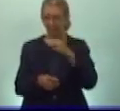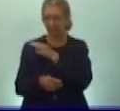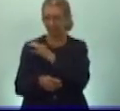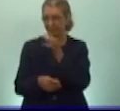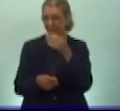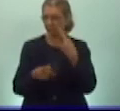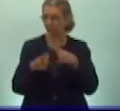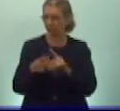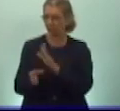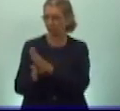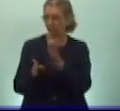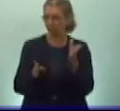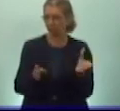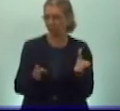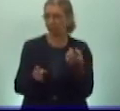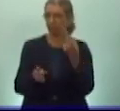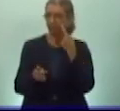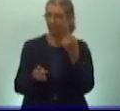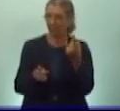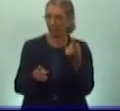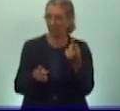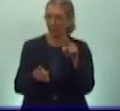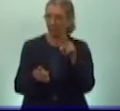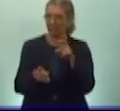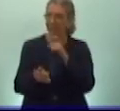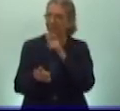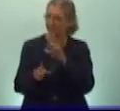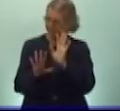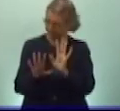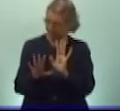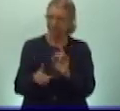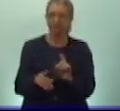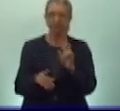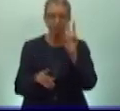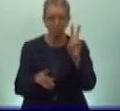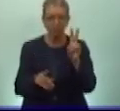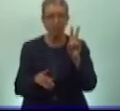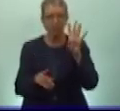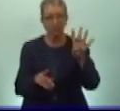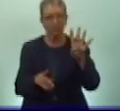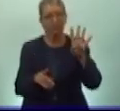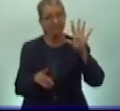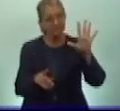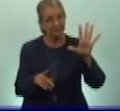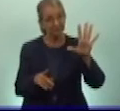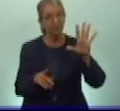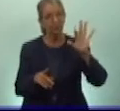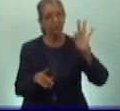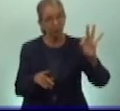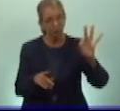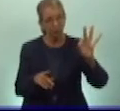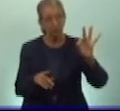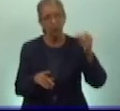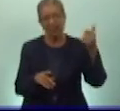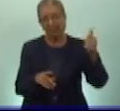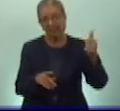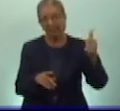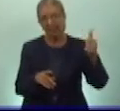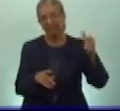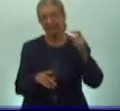actividad. Observen los números que a continuación se ilustran. 2, 4, 5, 8,